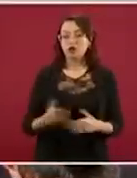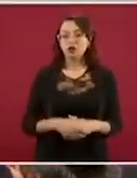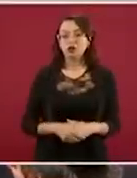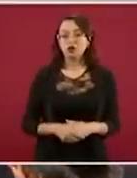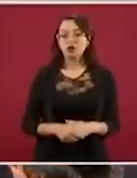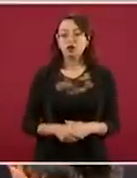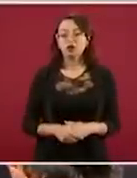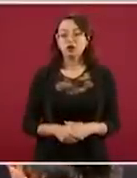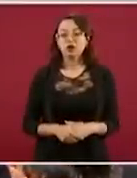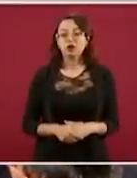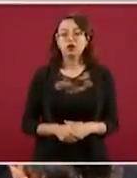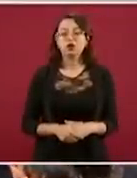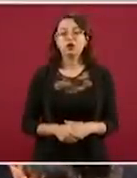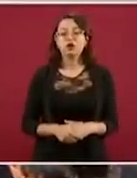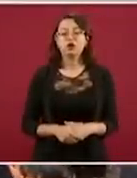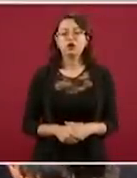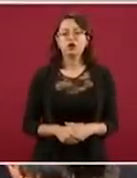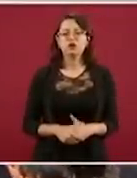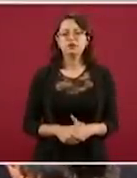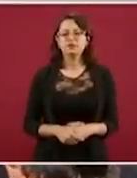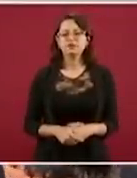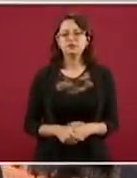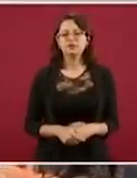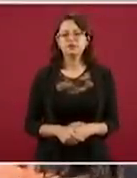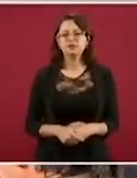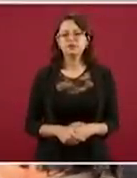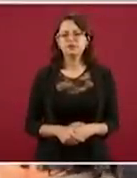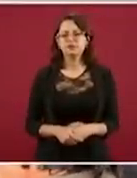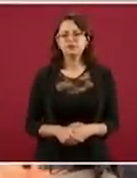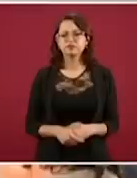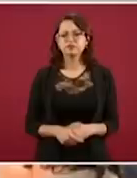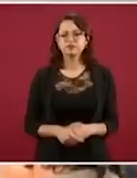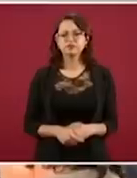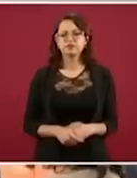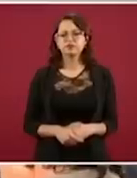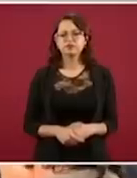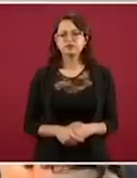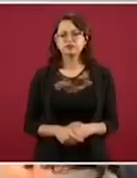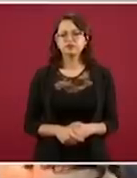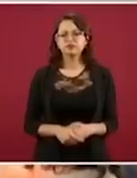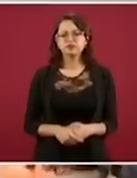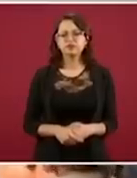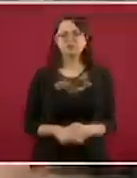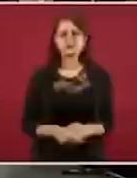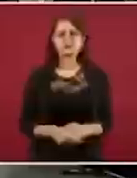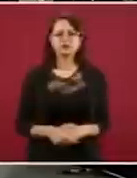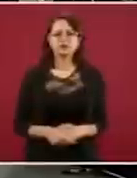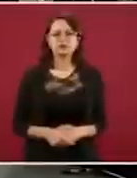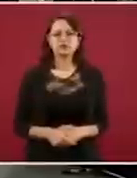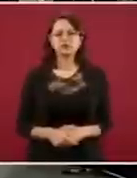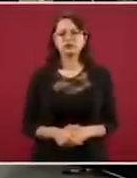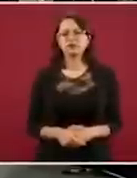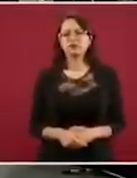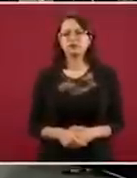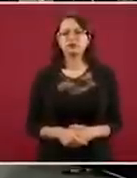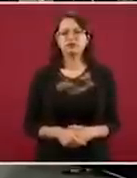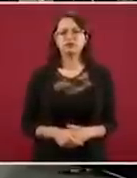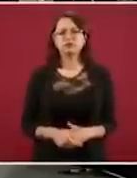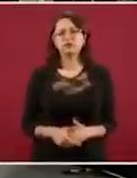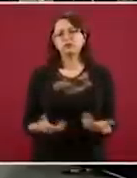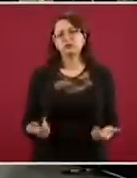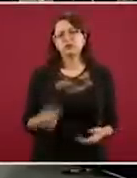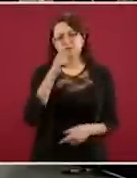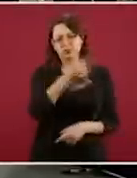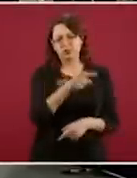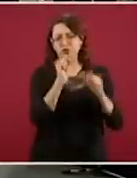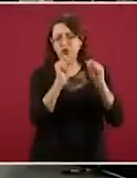no estábamos. Pero. Sí. Eso lo que llega a la oficina. Bueno, a la oficina, sí, de Atención